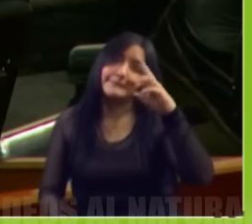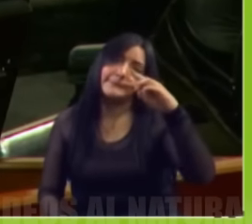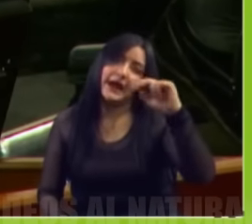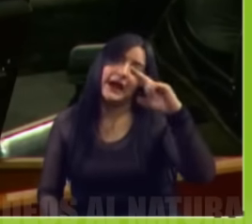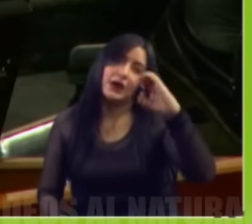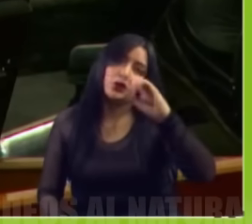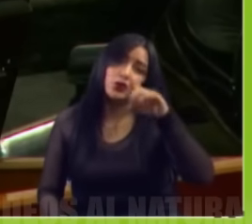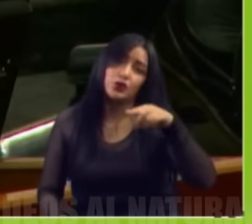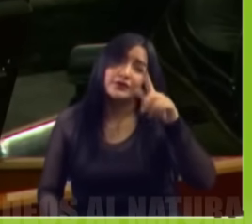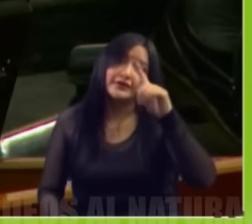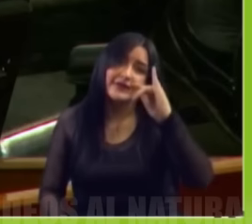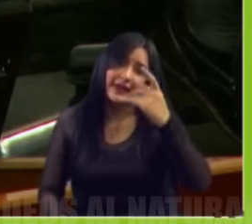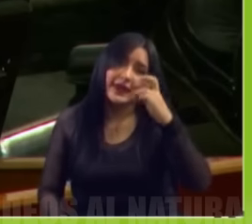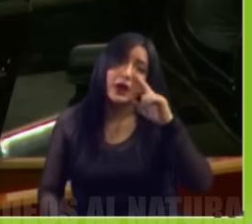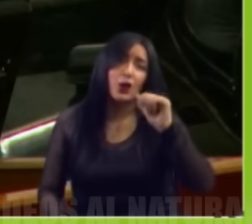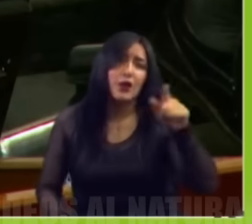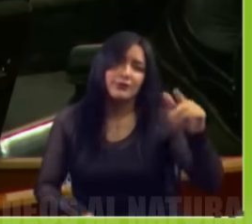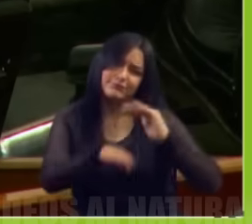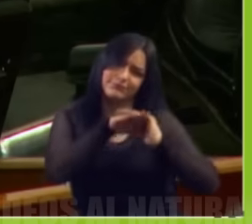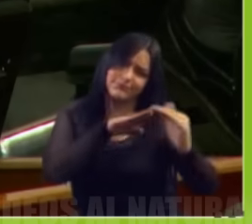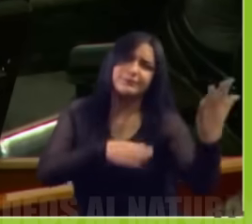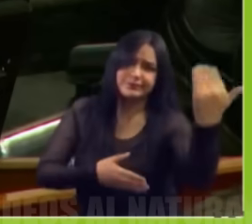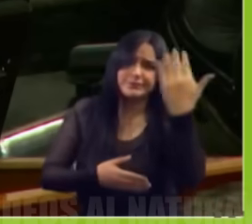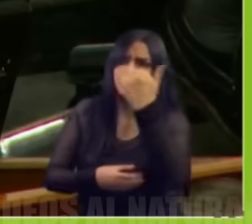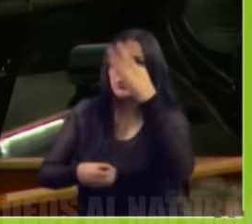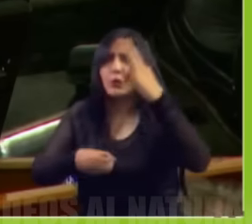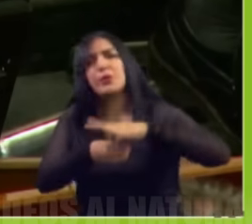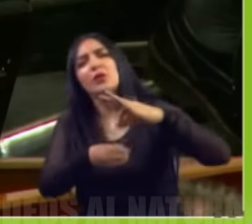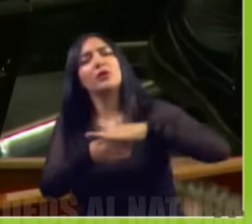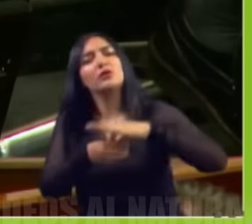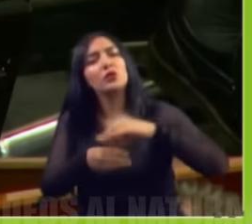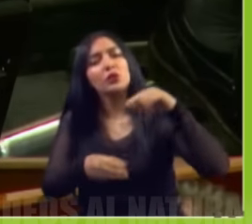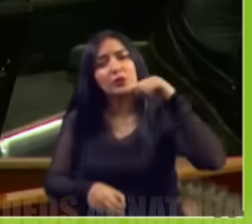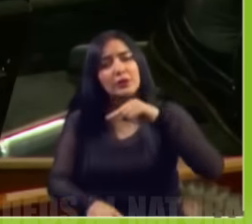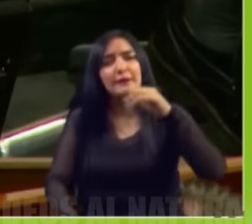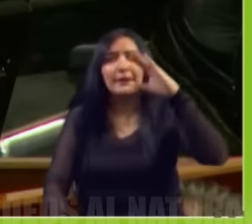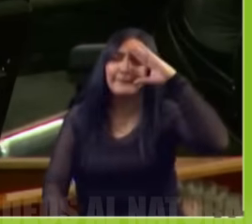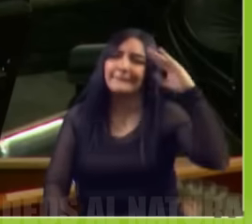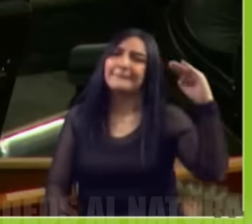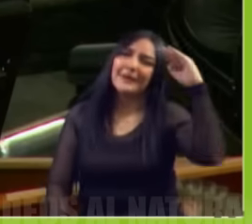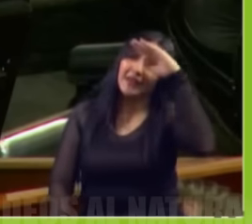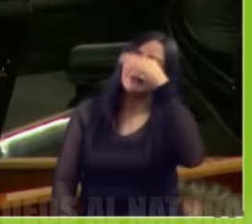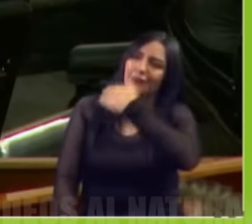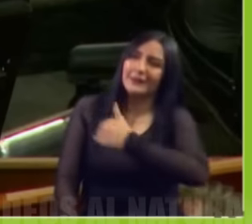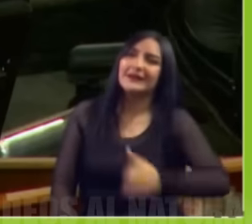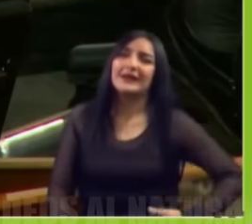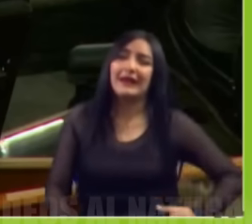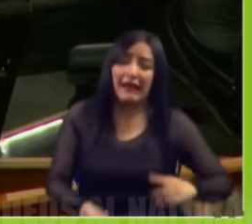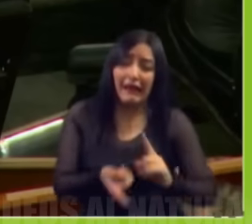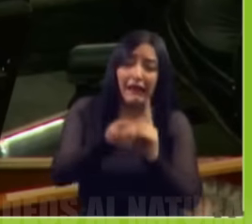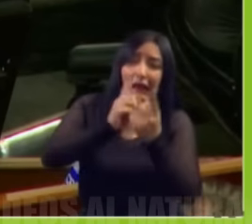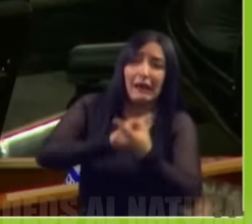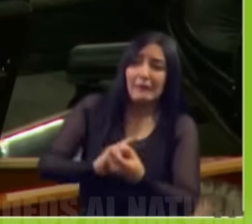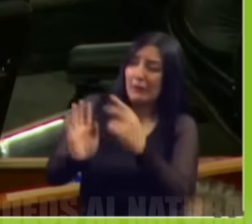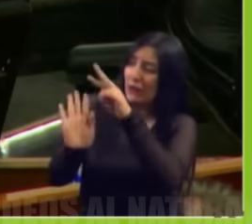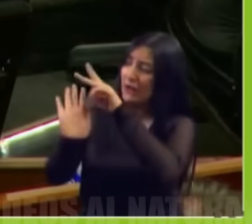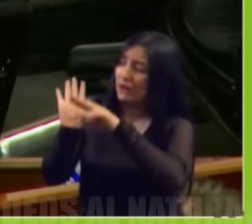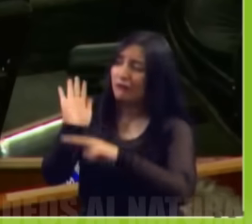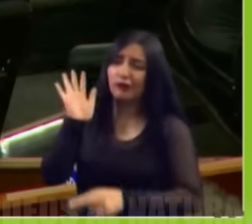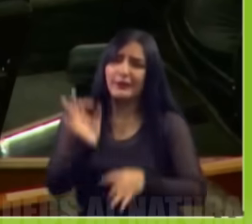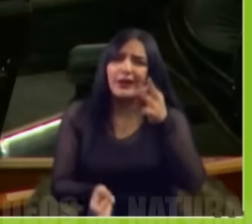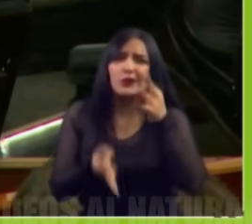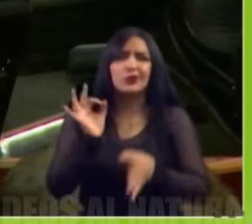a sus seguidores a votar por el entonces candidato Gustavo Petro a cambio de una reforma a la